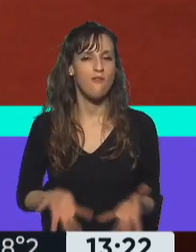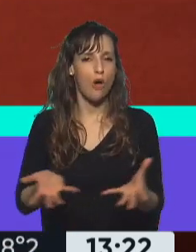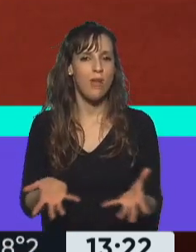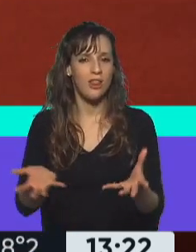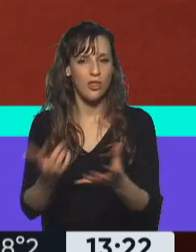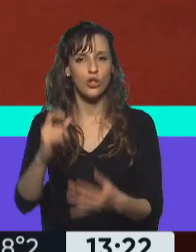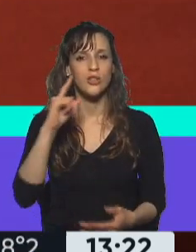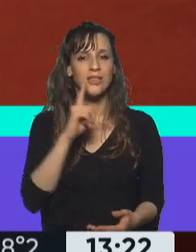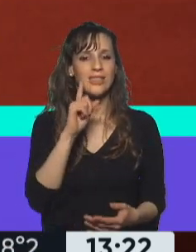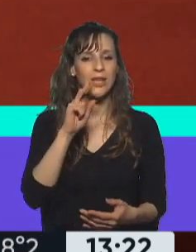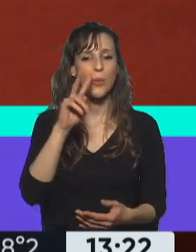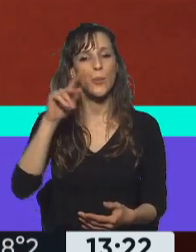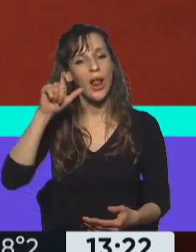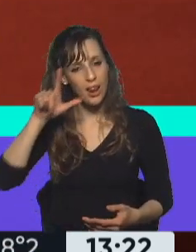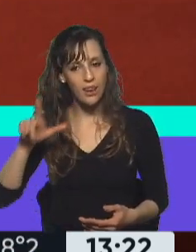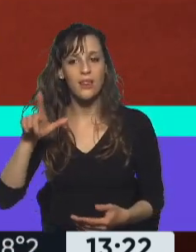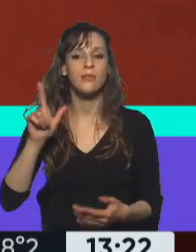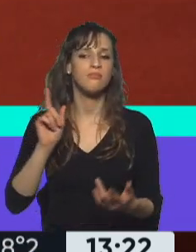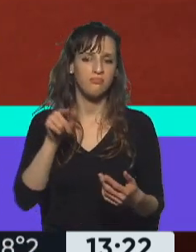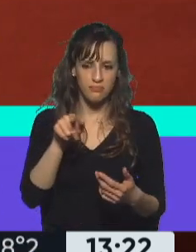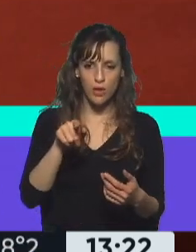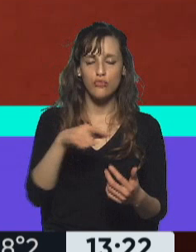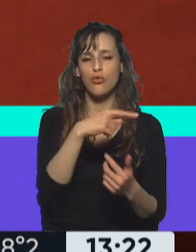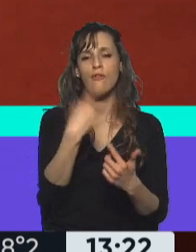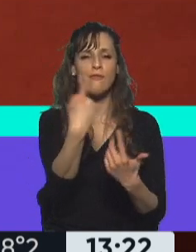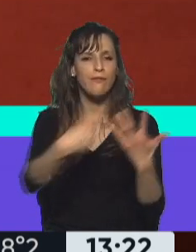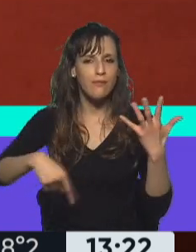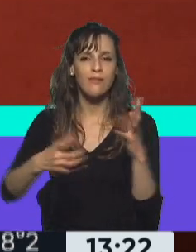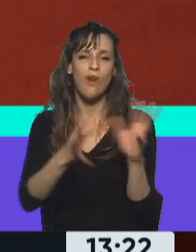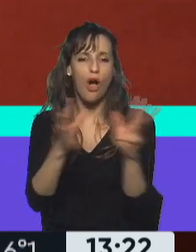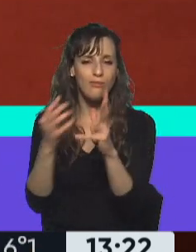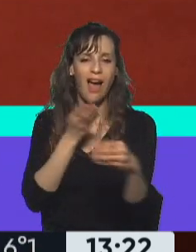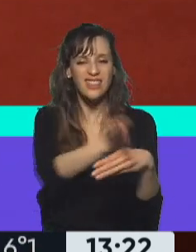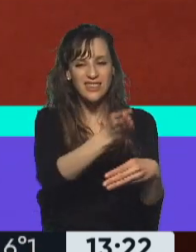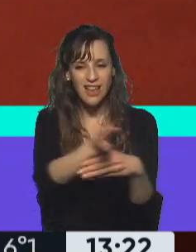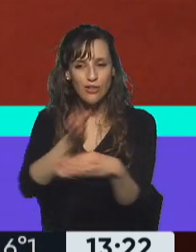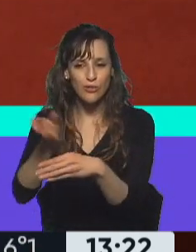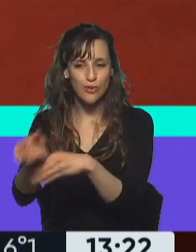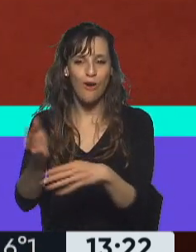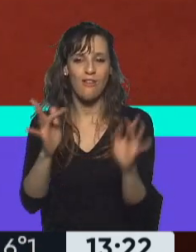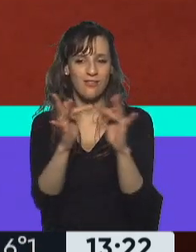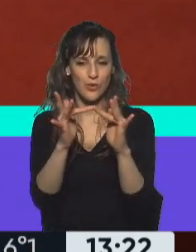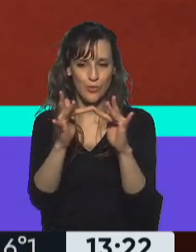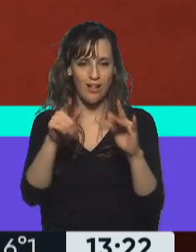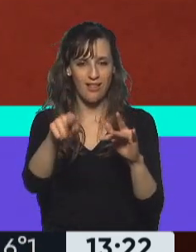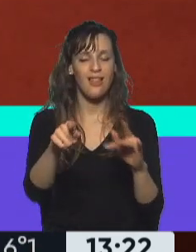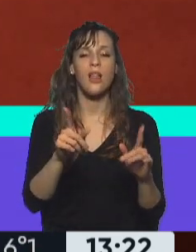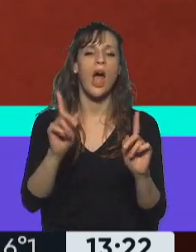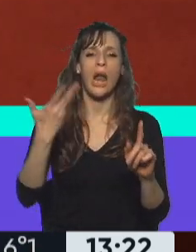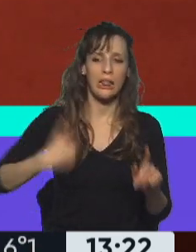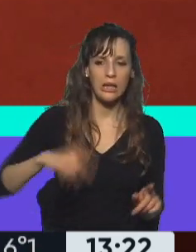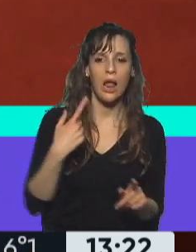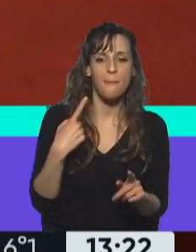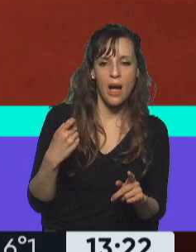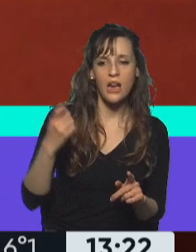lugares, distintos canales para replicar estas 9 compañías que desde distintos lugares del mundo también, de Argentina, España, Chile,